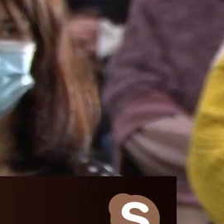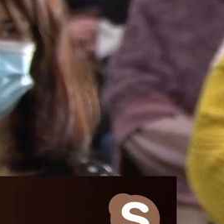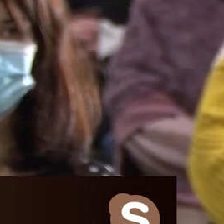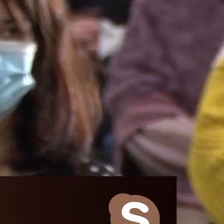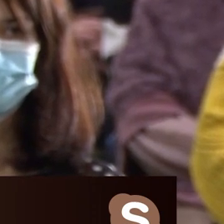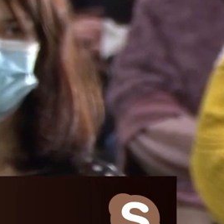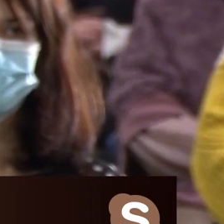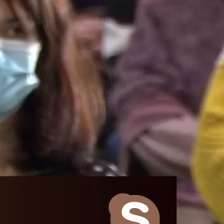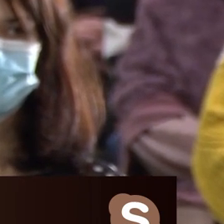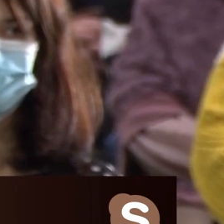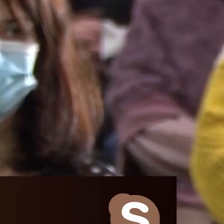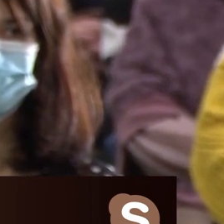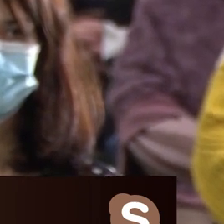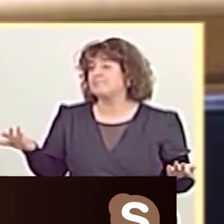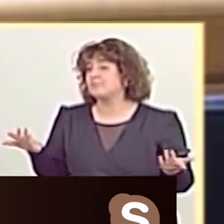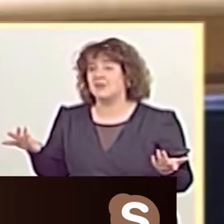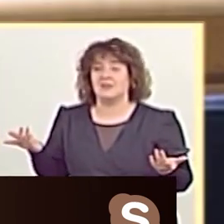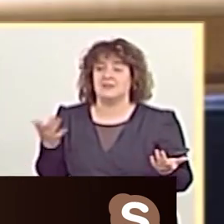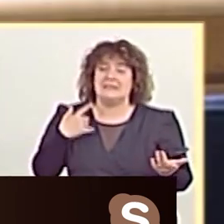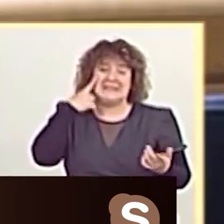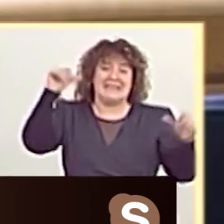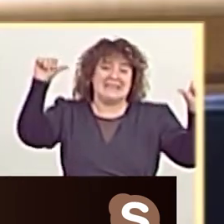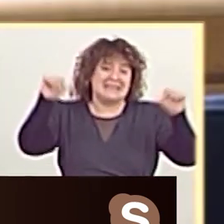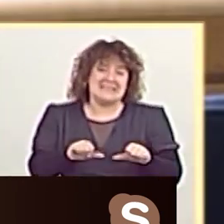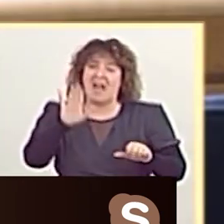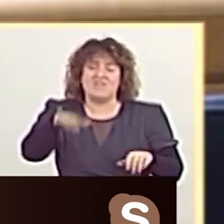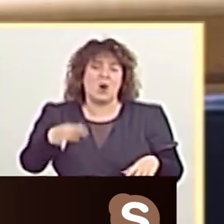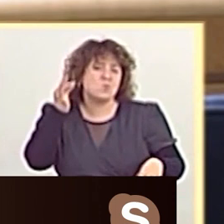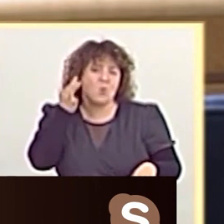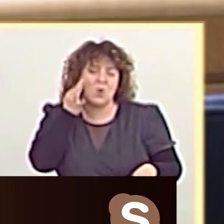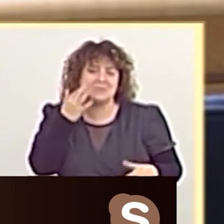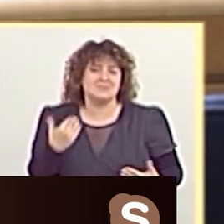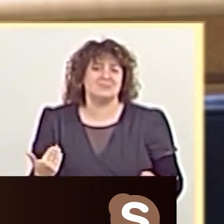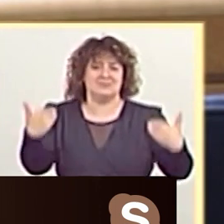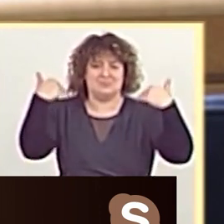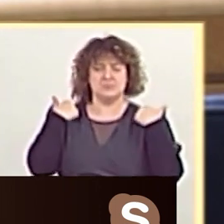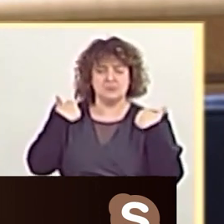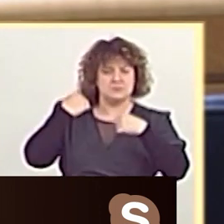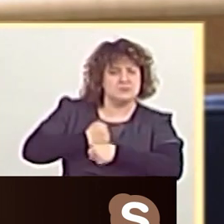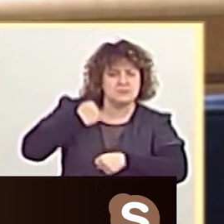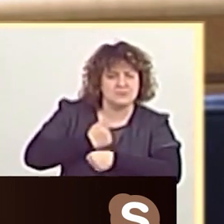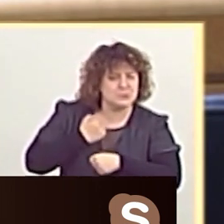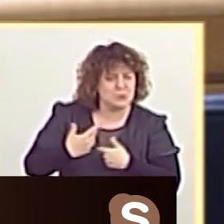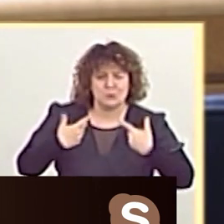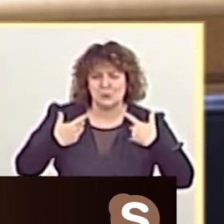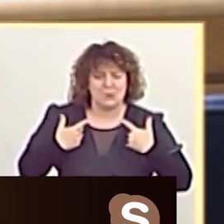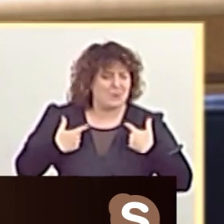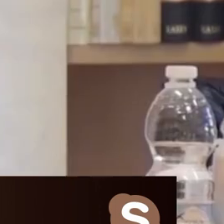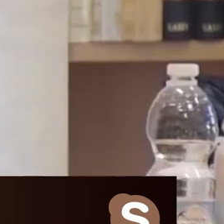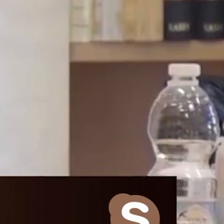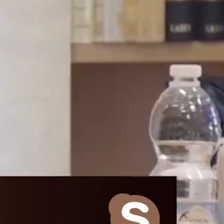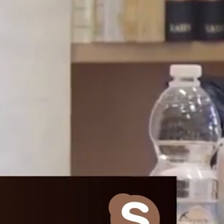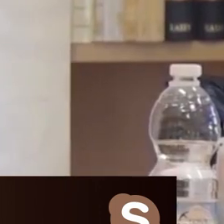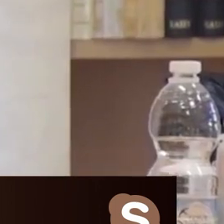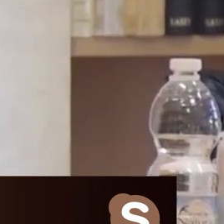de humillación. Entonces es que no hay nada. Entonces la fiscalía que actúe, pero cuando es necesario, no en este tipo de cosas que lo único que hacen es